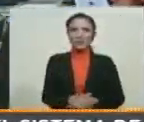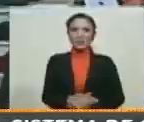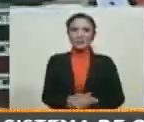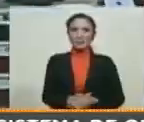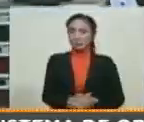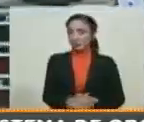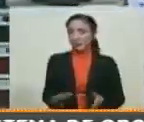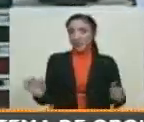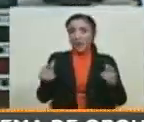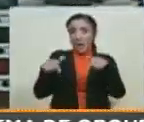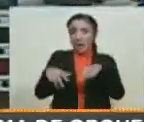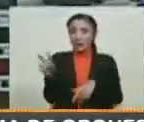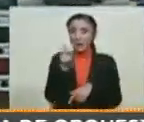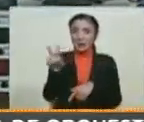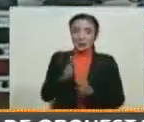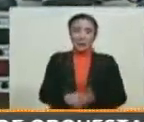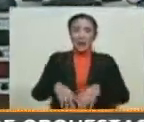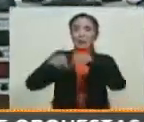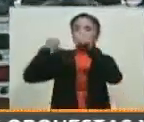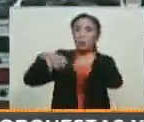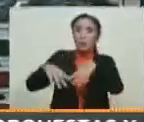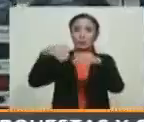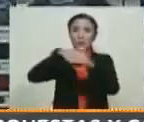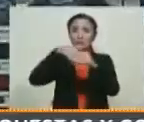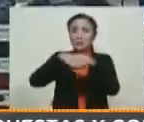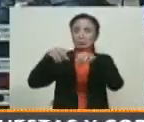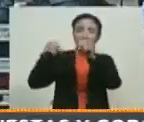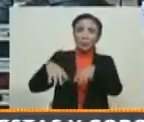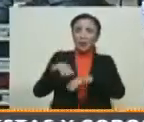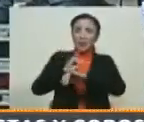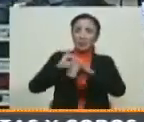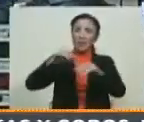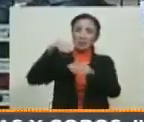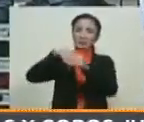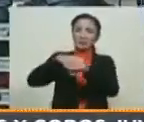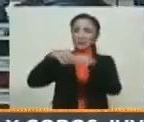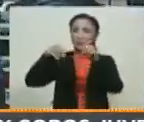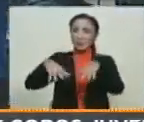que venezuela debe suspender las elecciones presidenciales